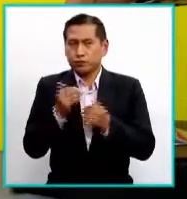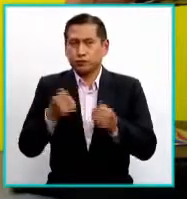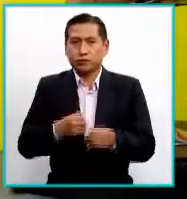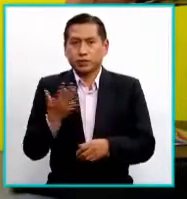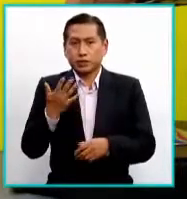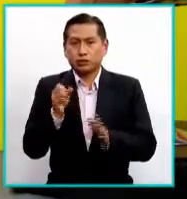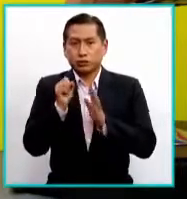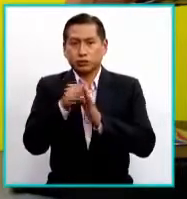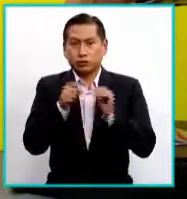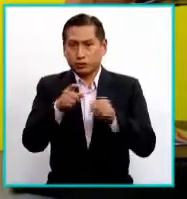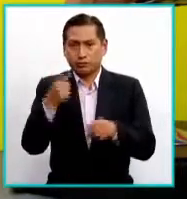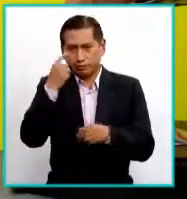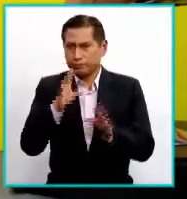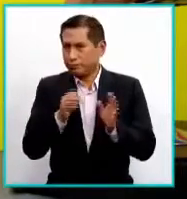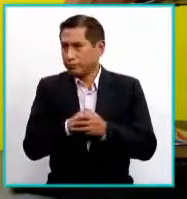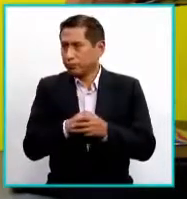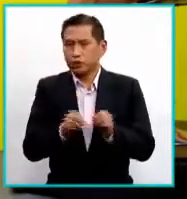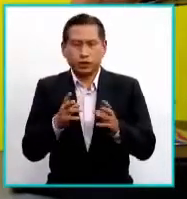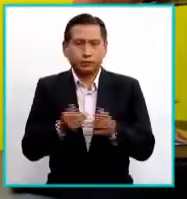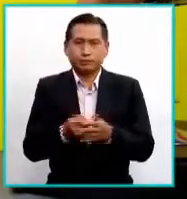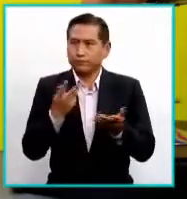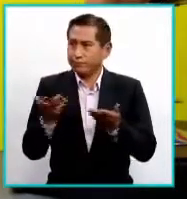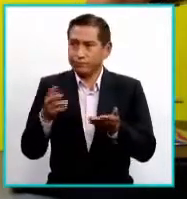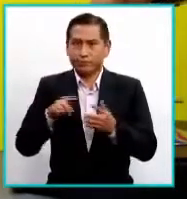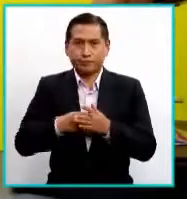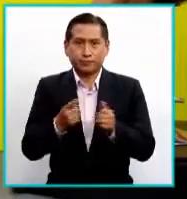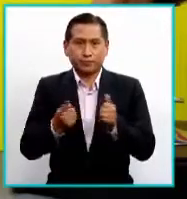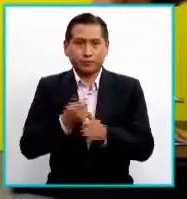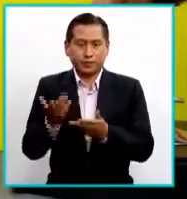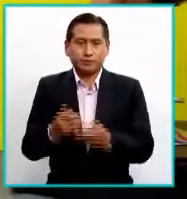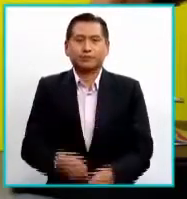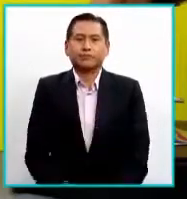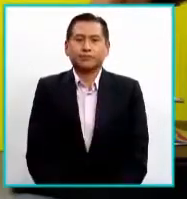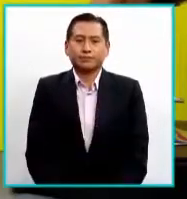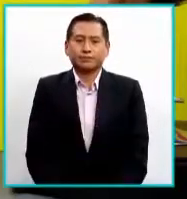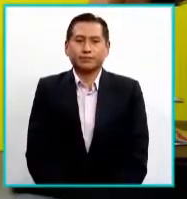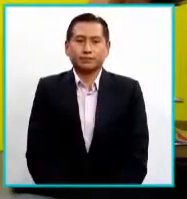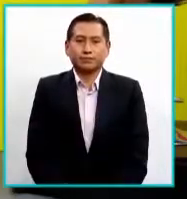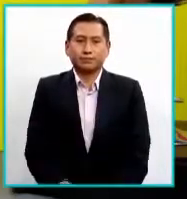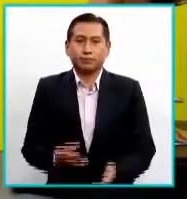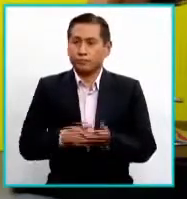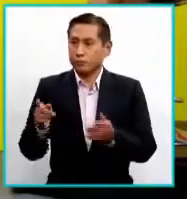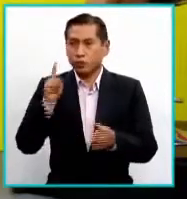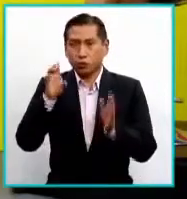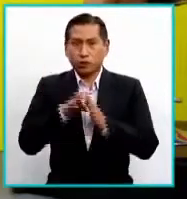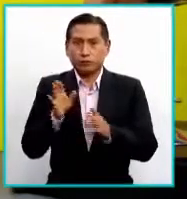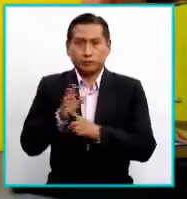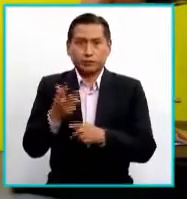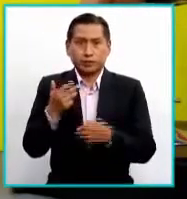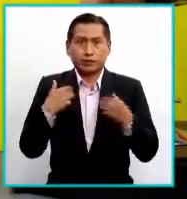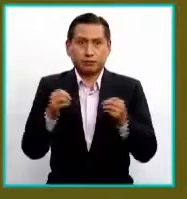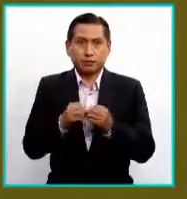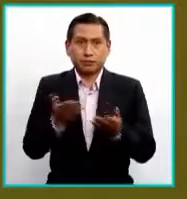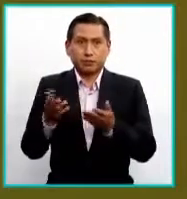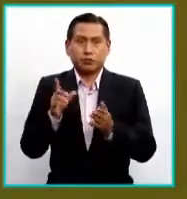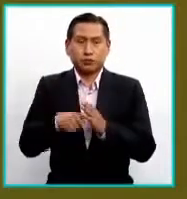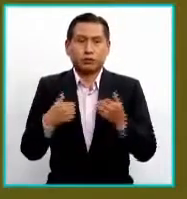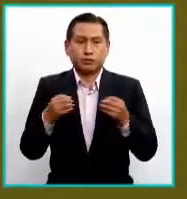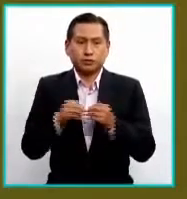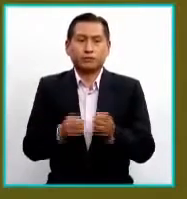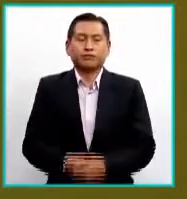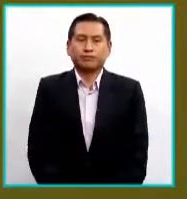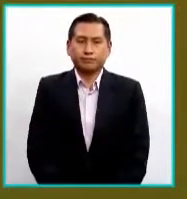unos 5 segundos para pensar. Ya. A ver, vamos a comenzar con la primera imagen. Vamos a sacar el cuadro de las tres imágenes y luego vamos